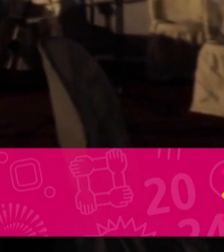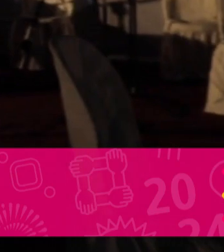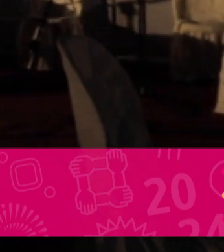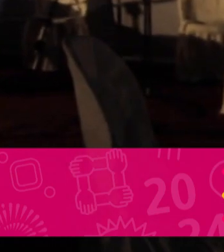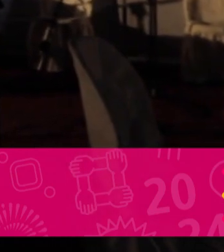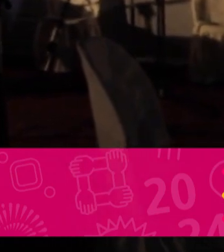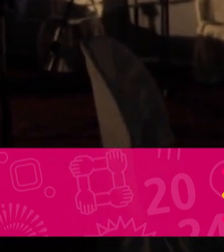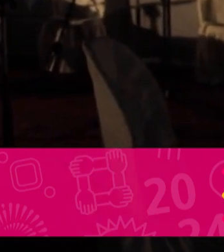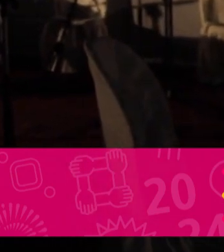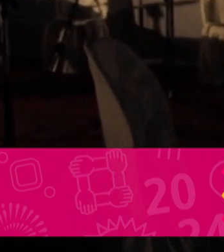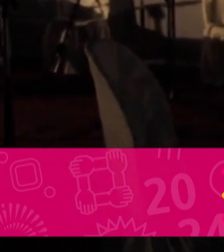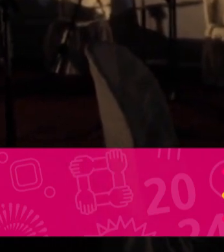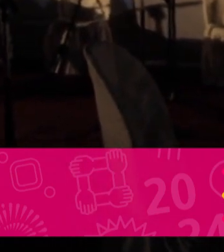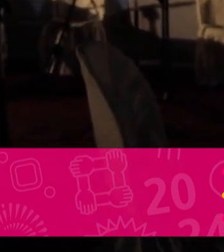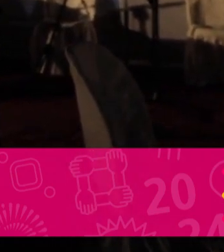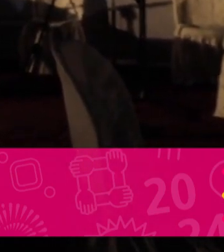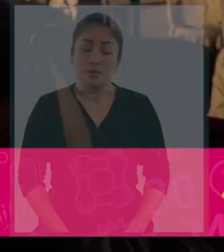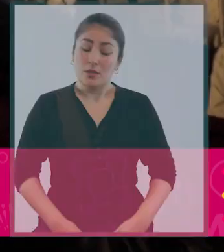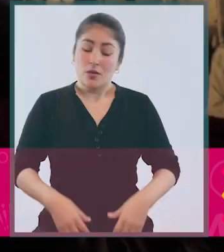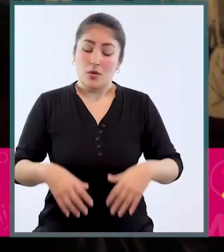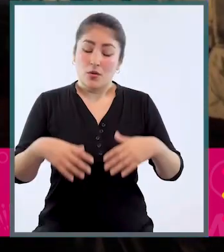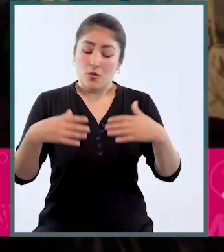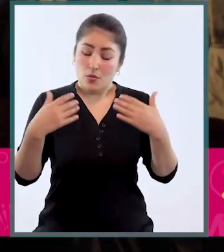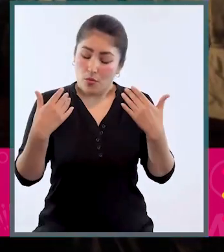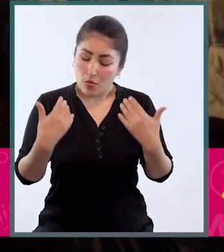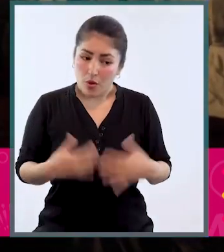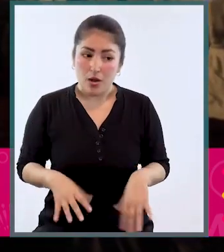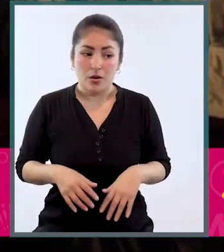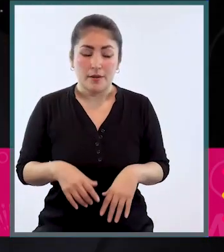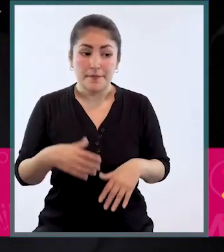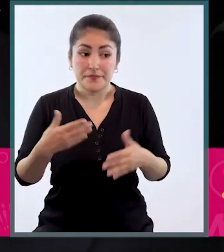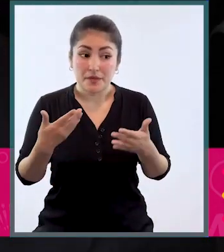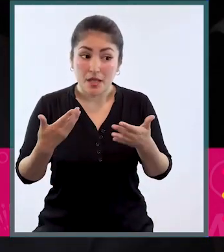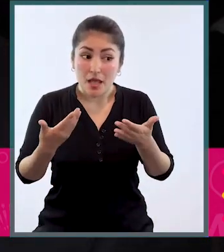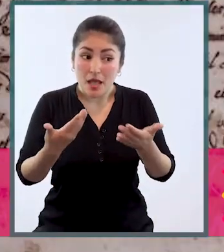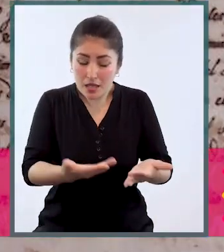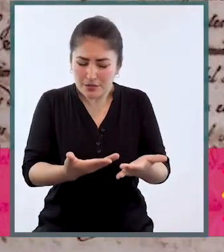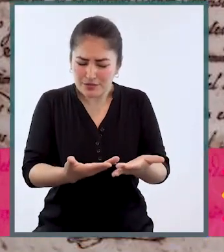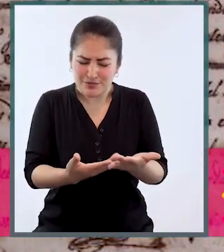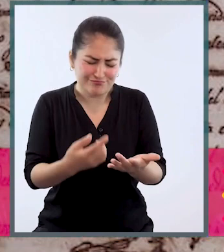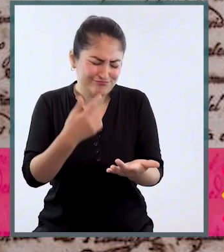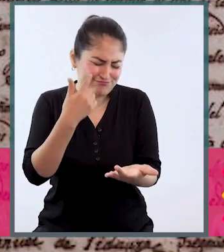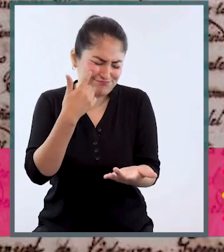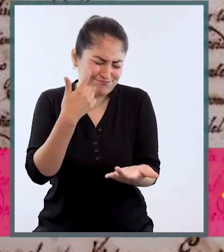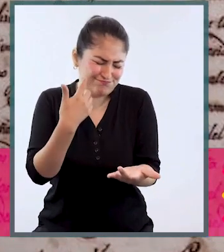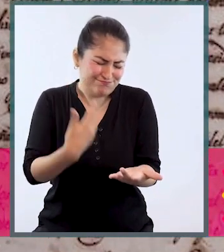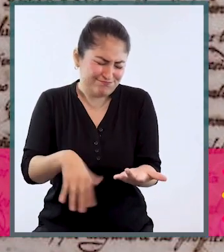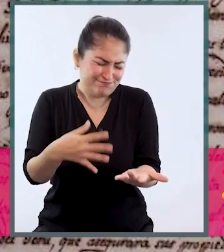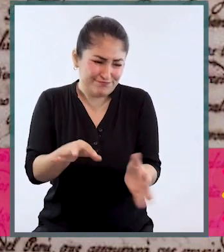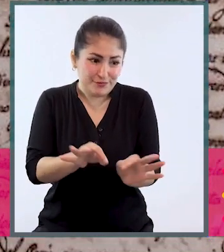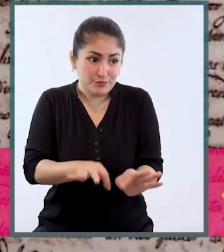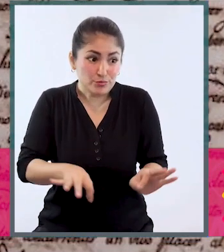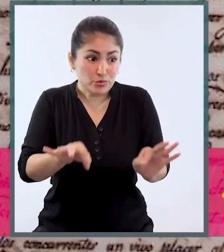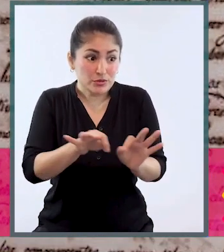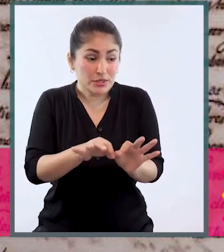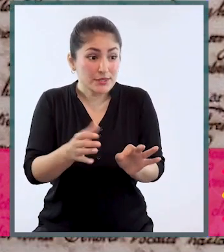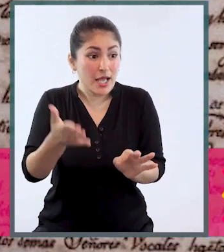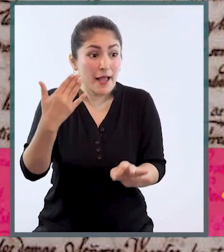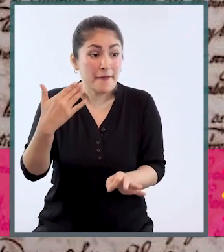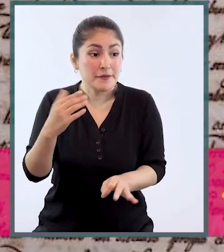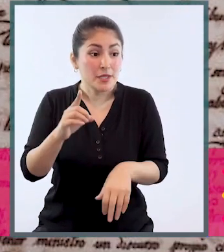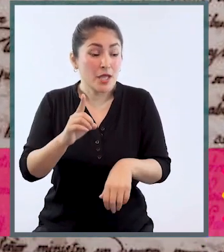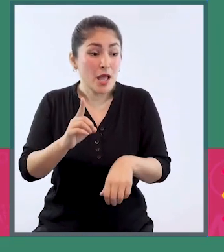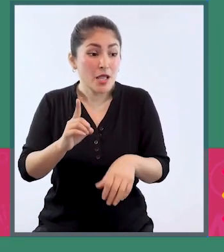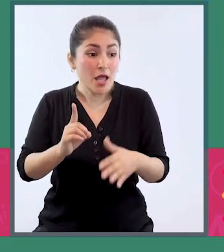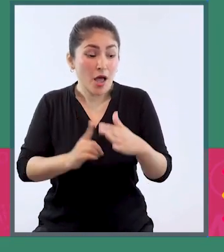Es un hecho muy, pero muy importante porque esta acta, que fue rescatada por la doctora